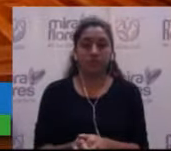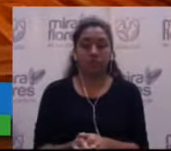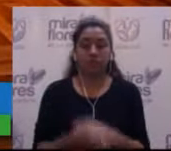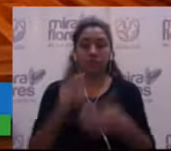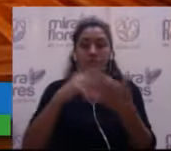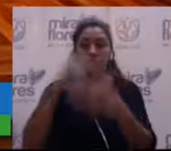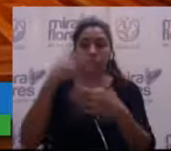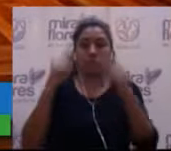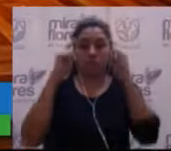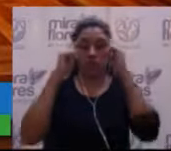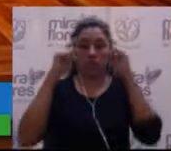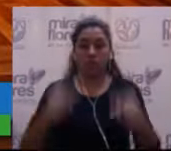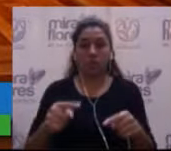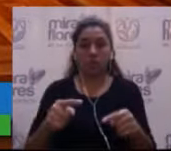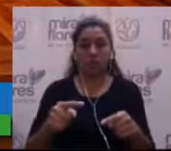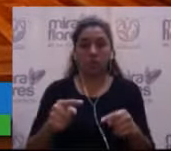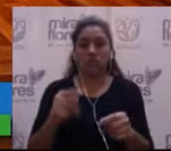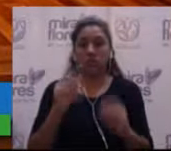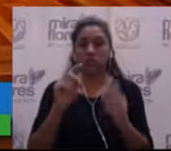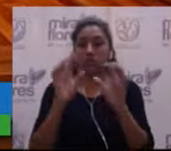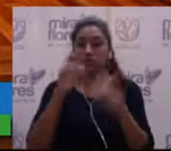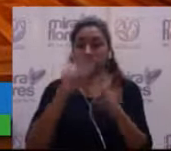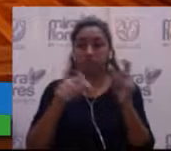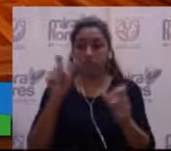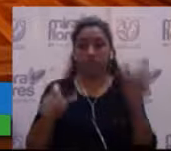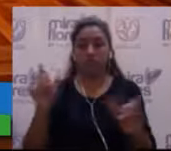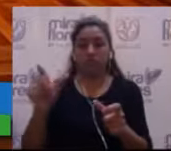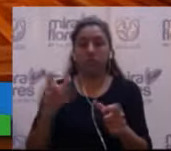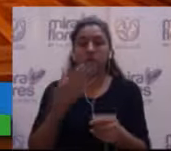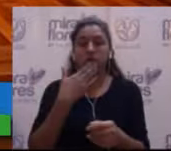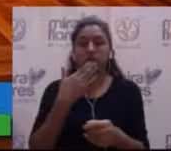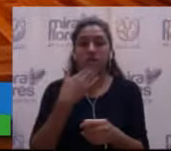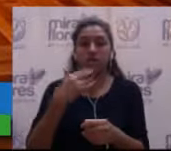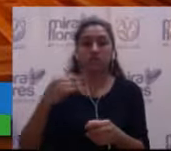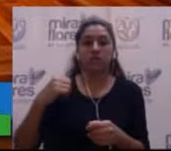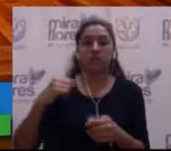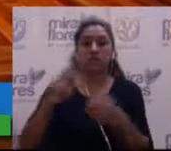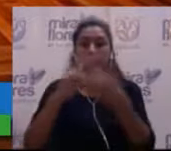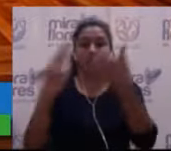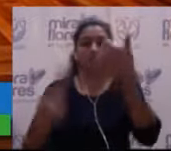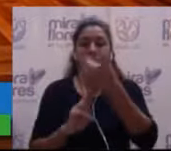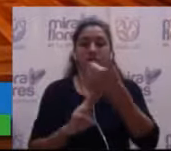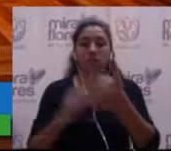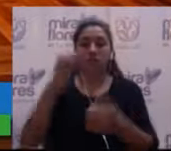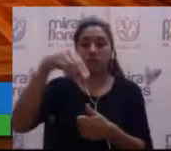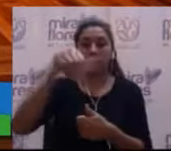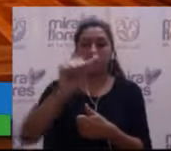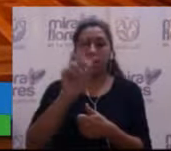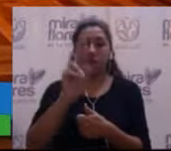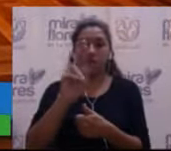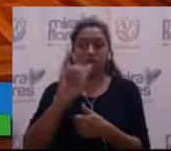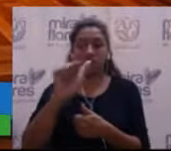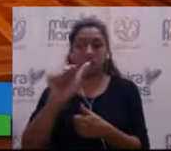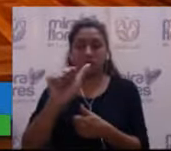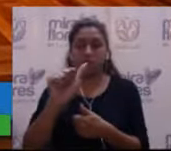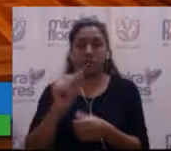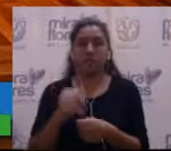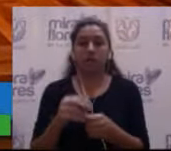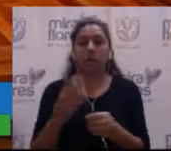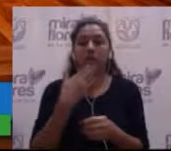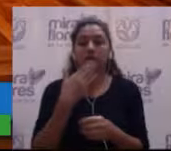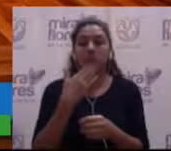Proyecto de acuerdo de Consejo que aprueba la licencia solicitada por la regidora Patricia María del Río Jiménez de Olavide,